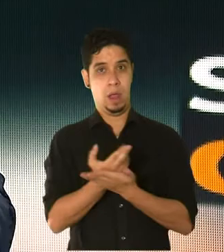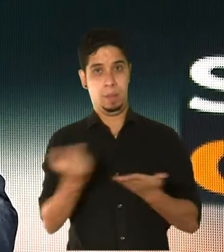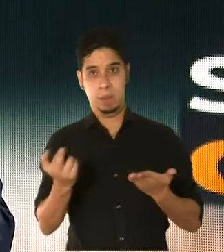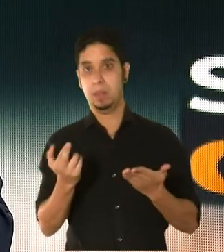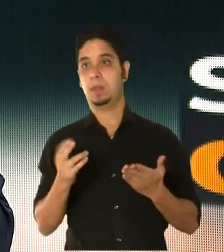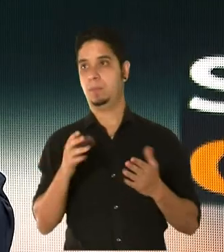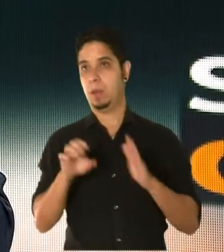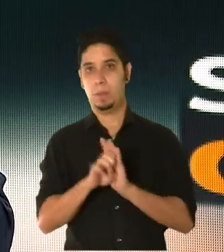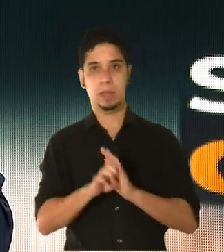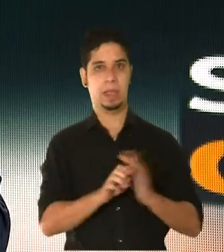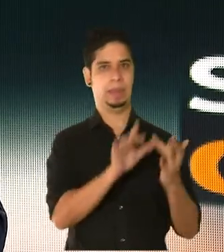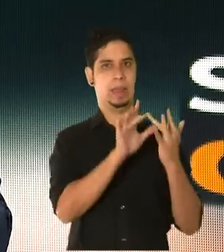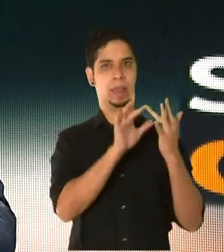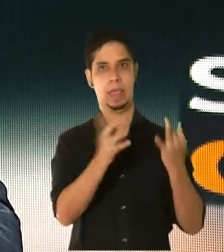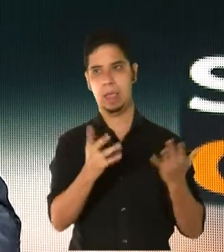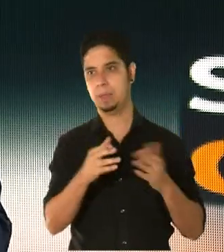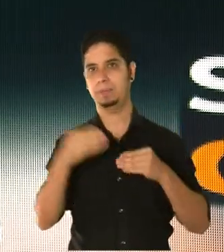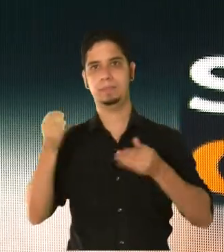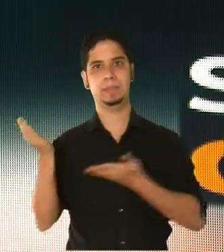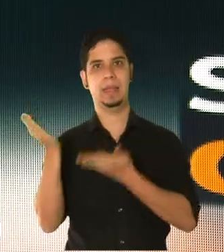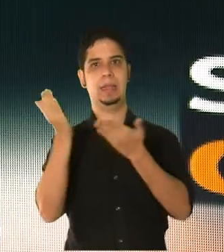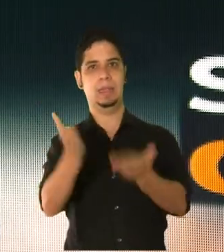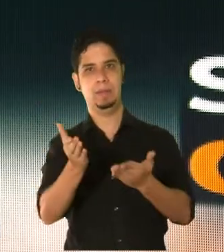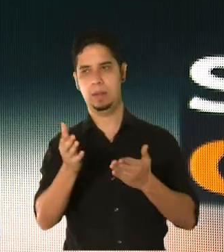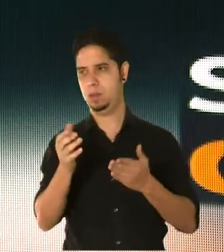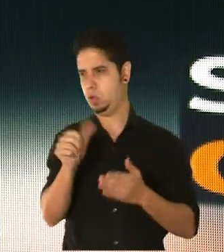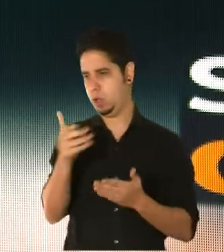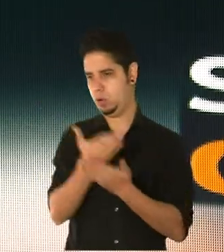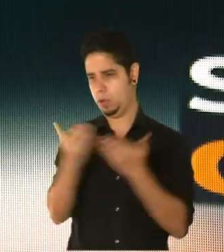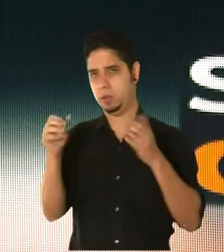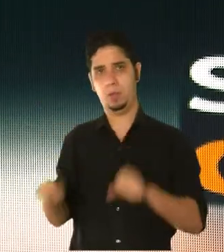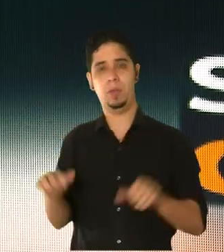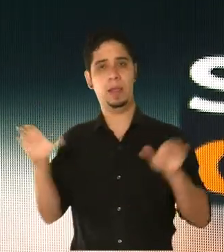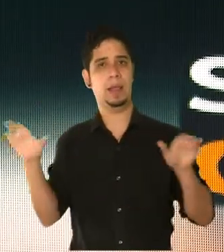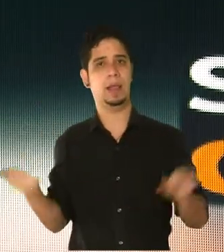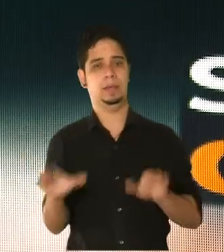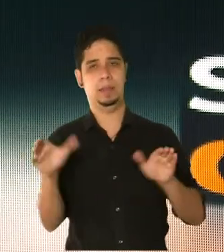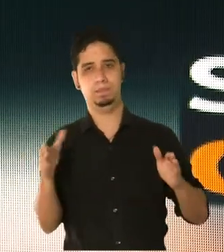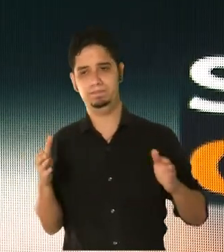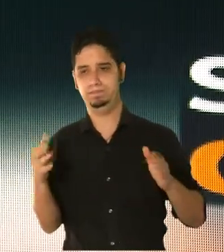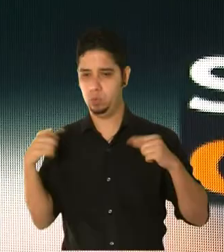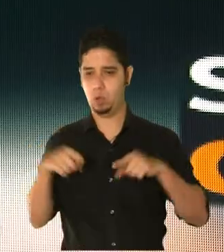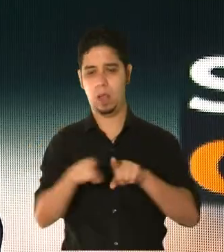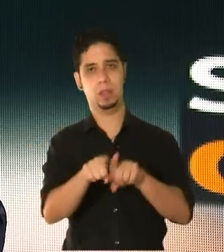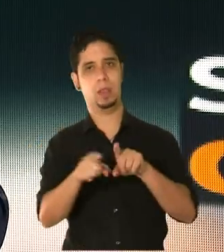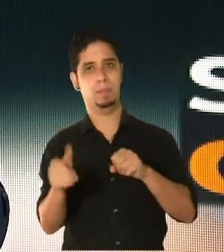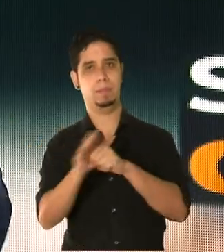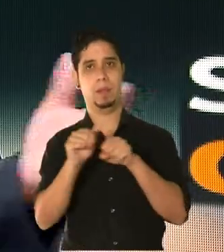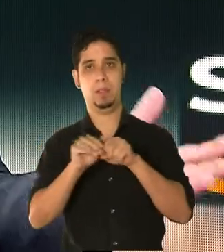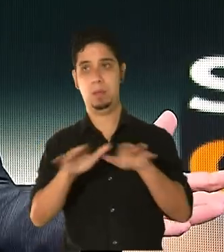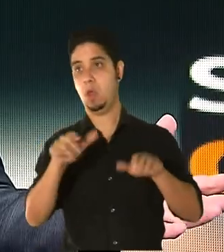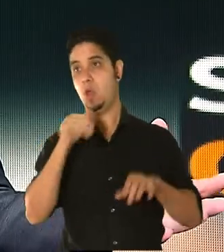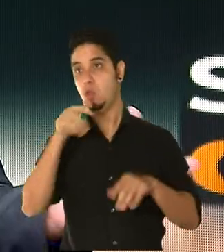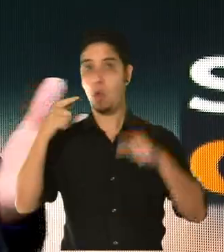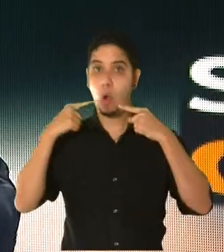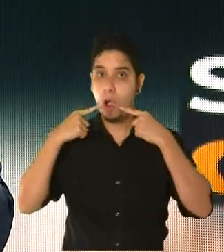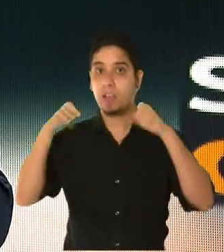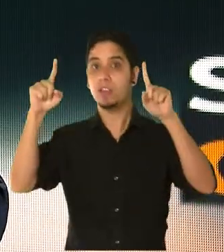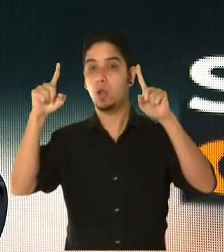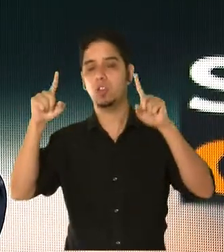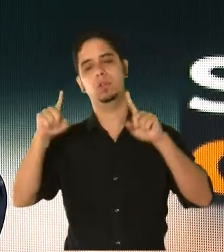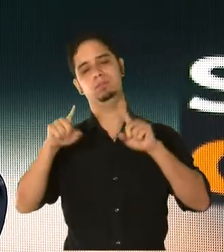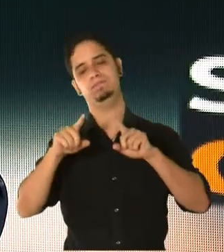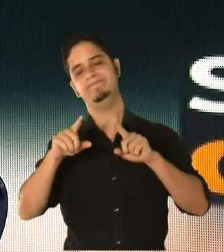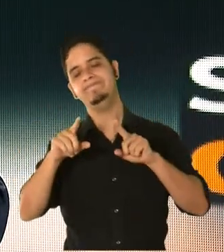los delivery están sin número de cosas que se pueden hacer durante vela durante esta pandemia y poder ser no tan exitoso como no tenerla pero si